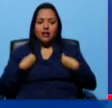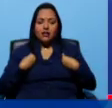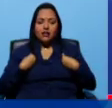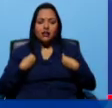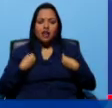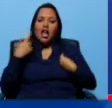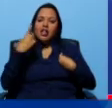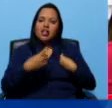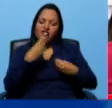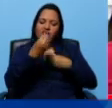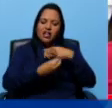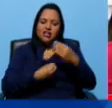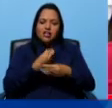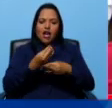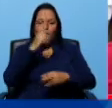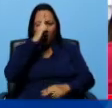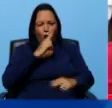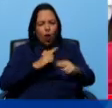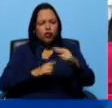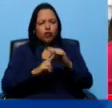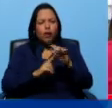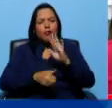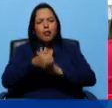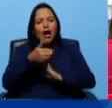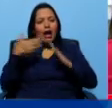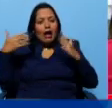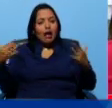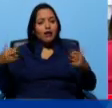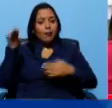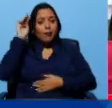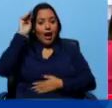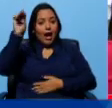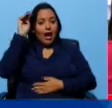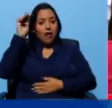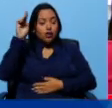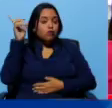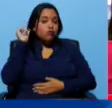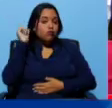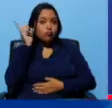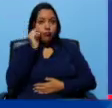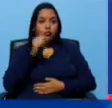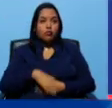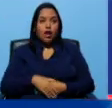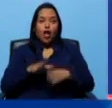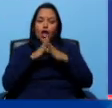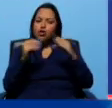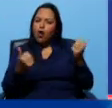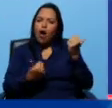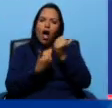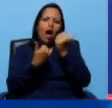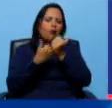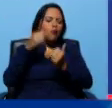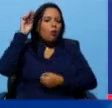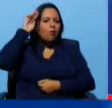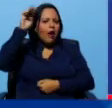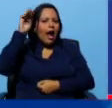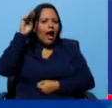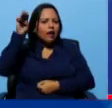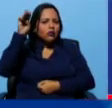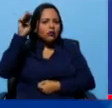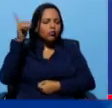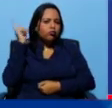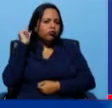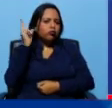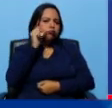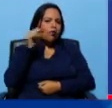que tener la dignidad más grande, el maestro y la maestra. todo el apoyo a los maestros y maestras